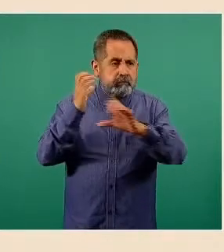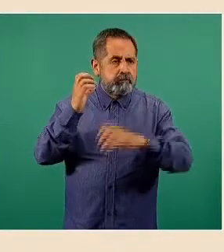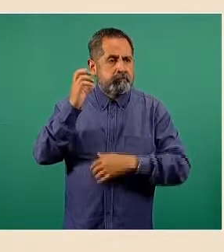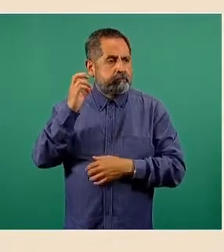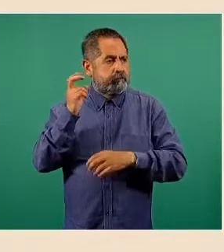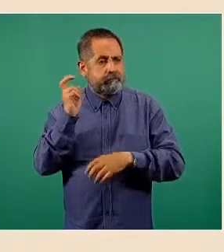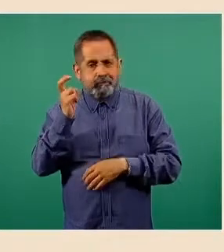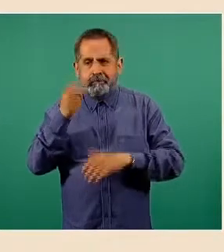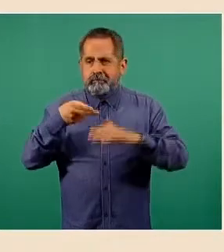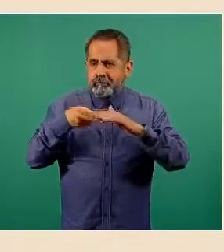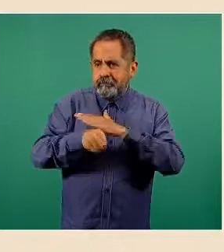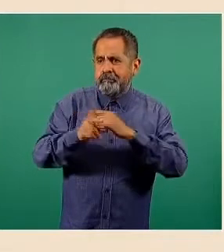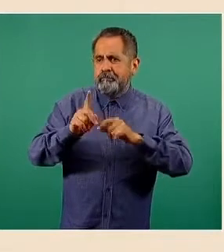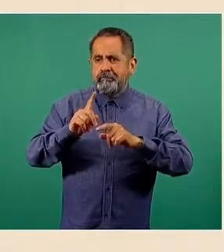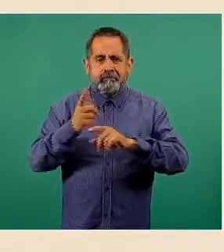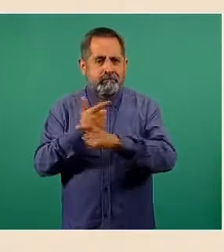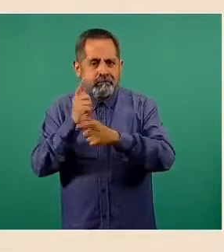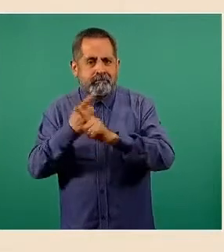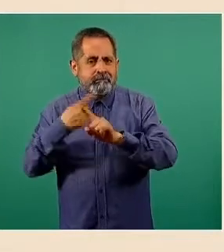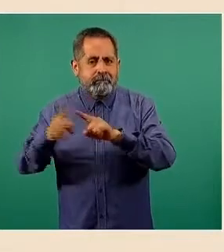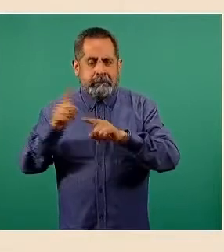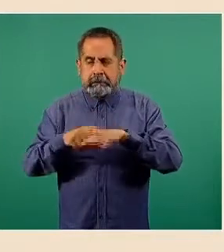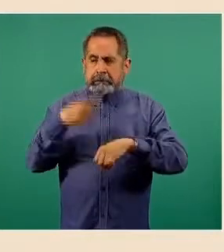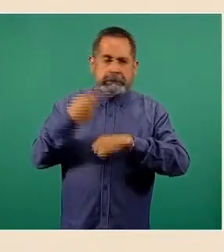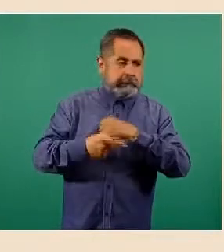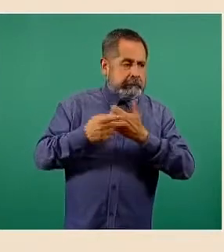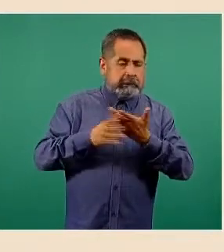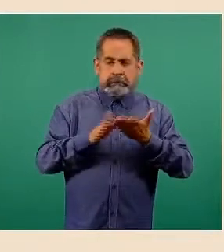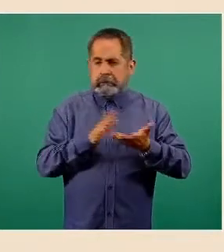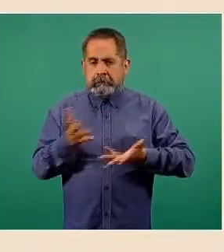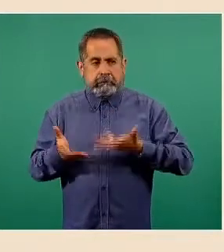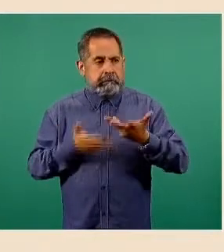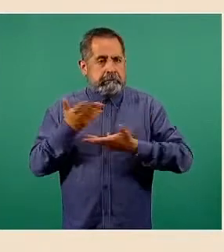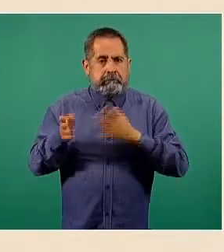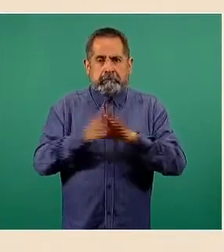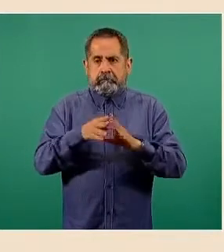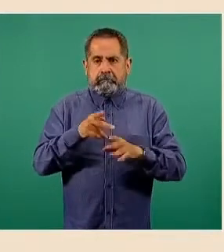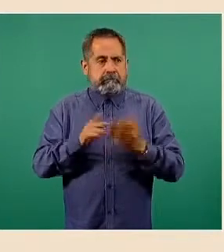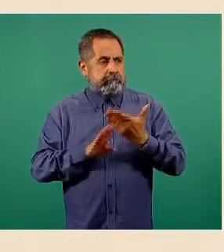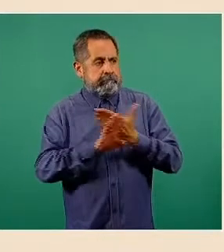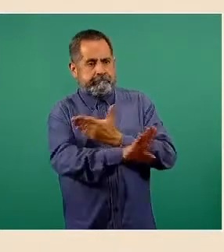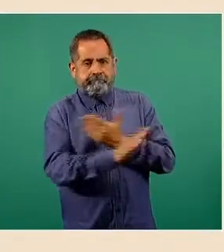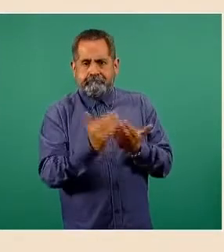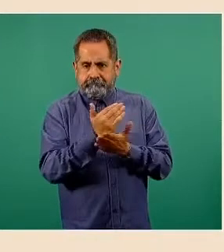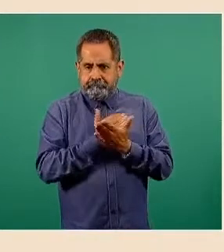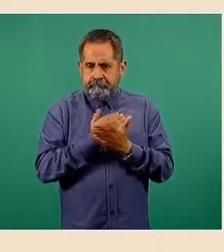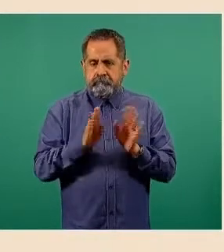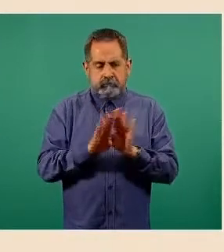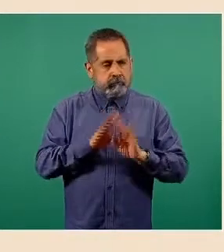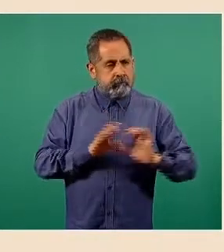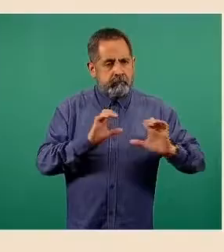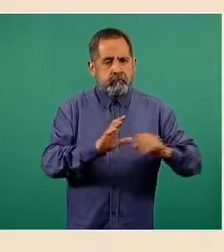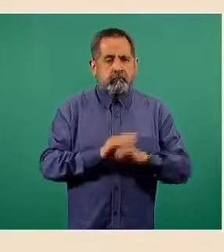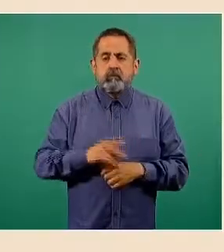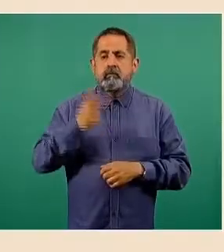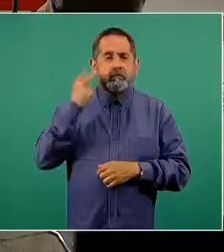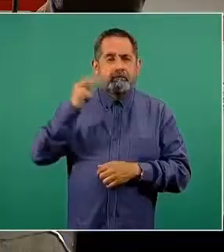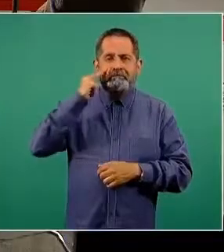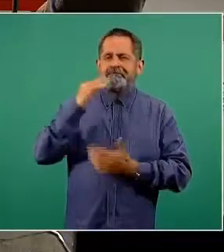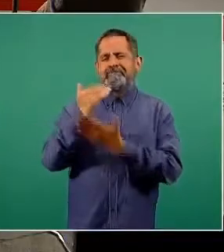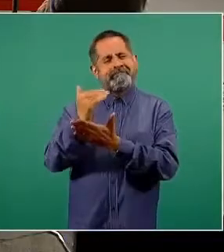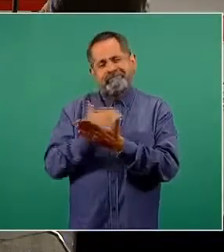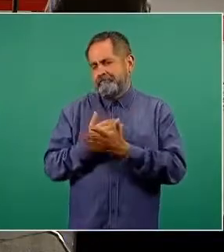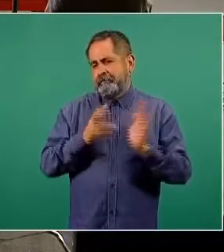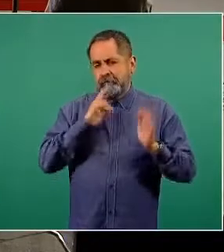transporte, cómo quitar esa percepción del riesgo a subirnos al transporte público, así como disminuir viajes a través de